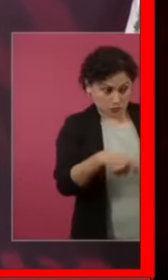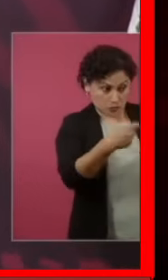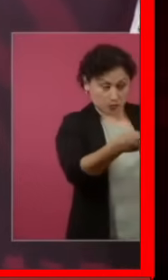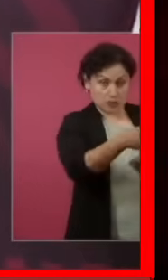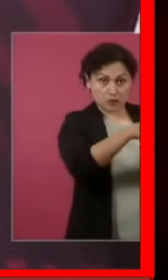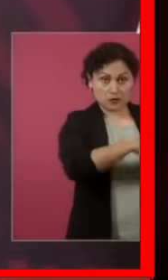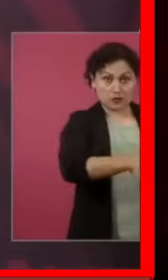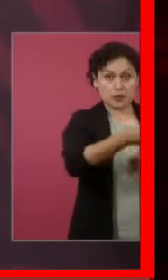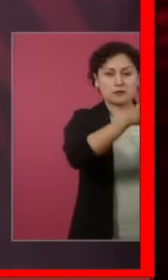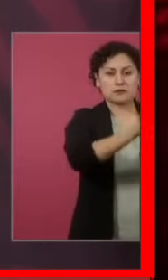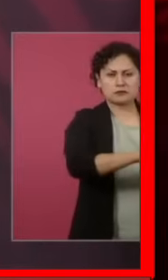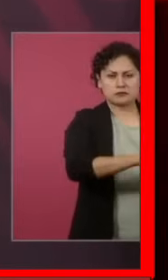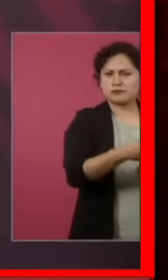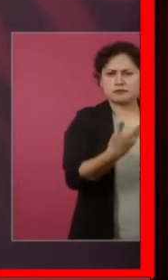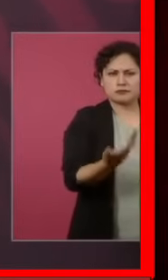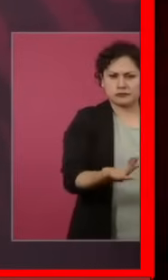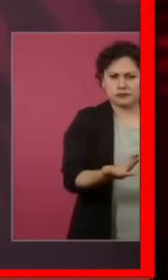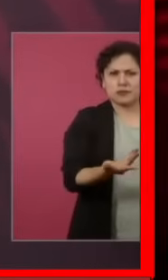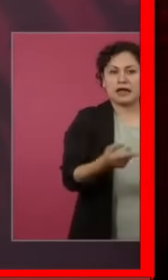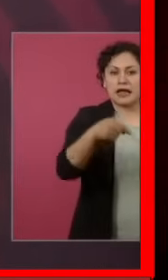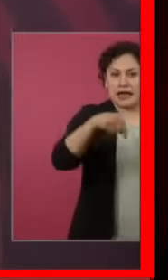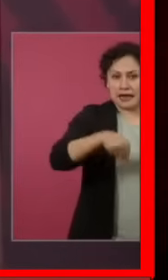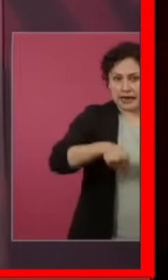grava, arena,